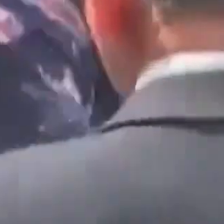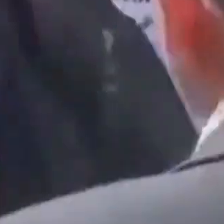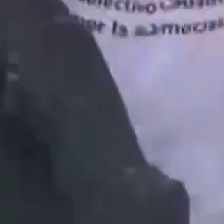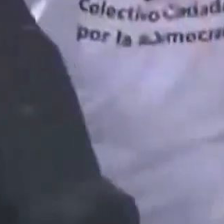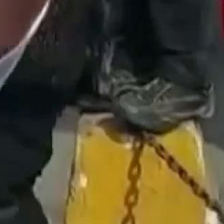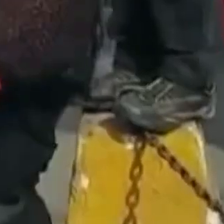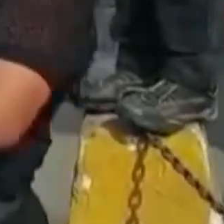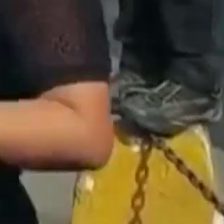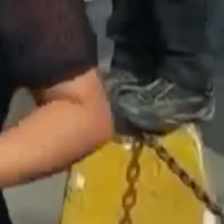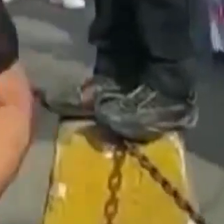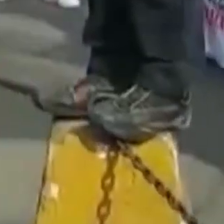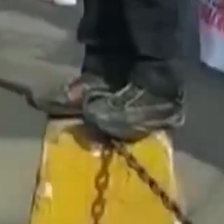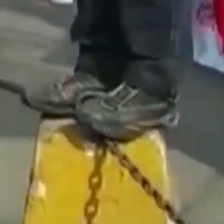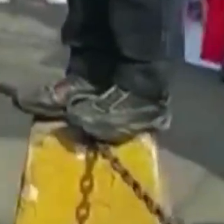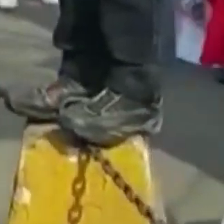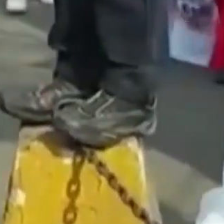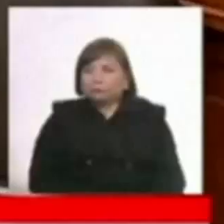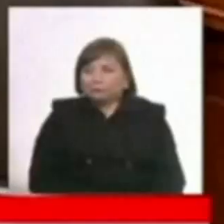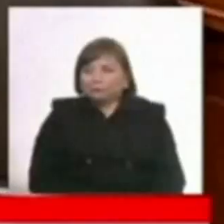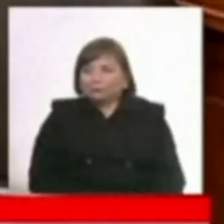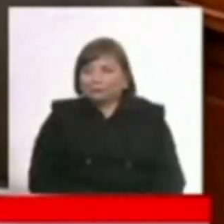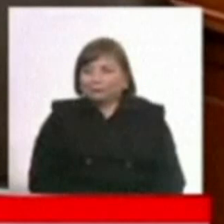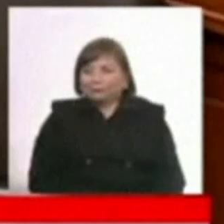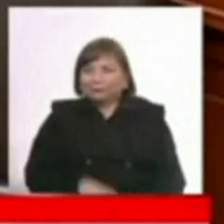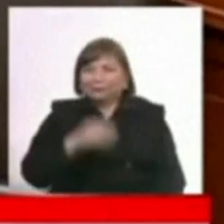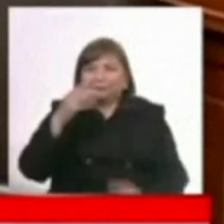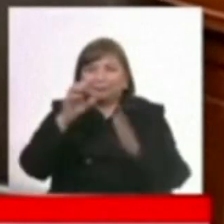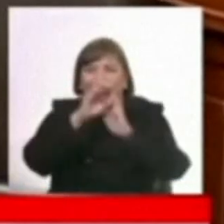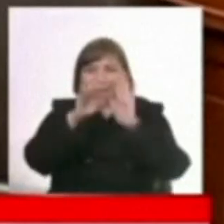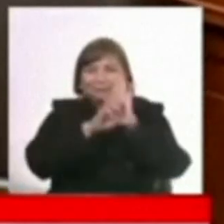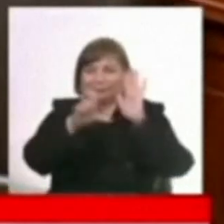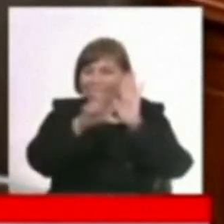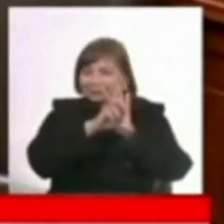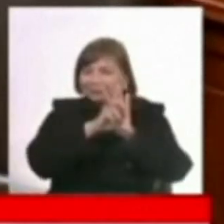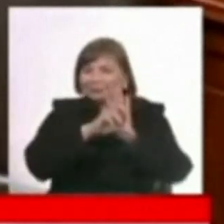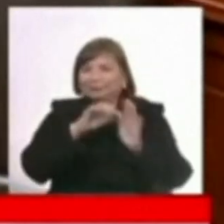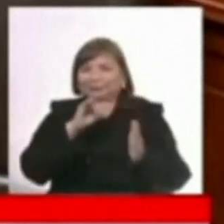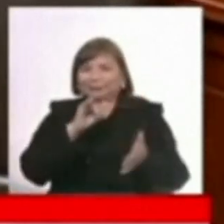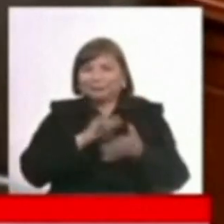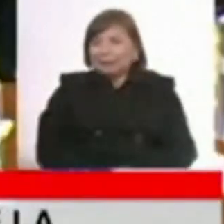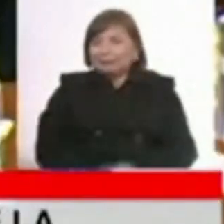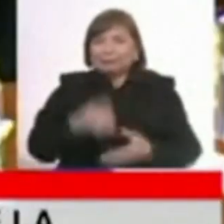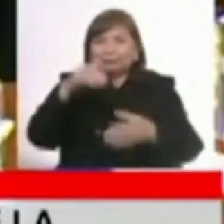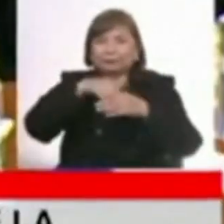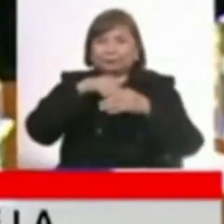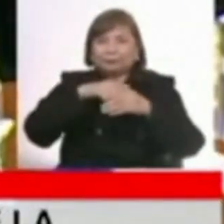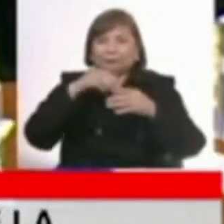con juicio sereno el caso de de esta señora boluarte